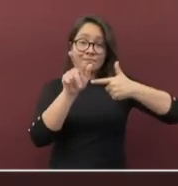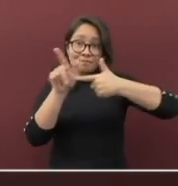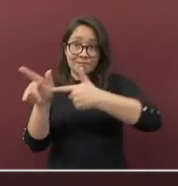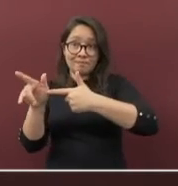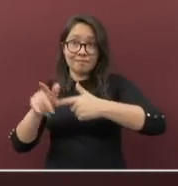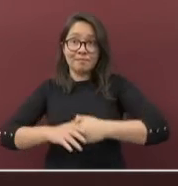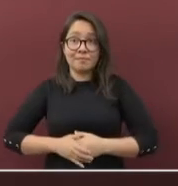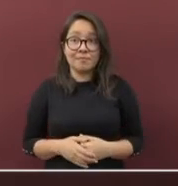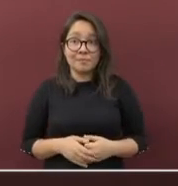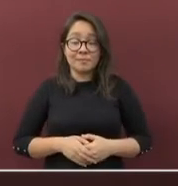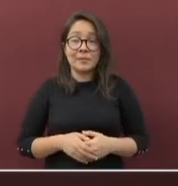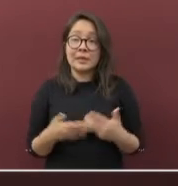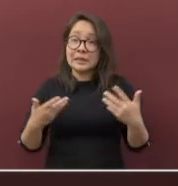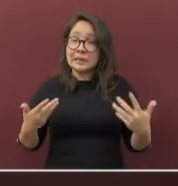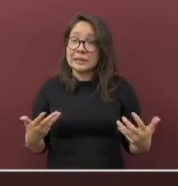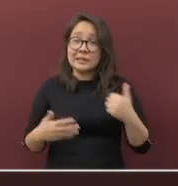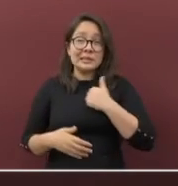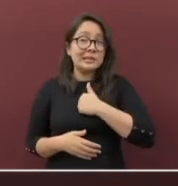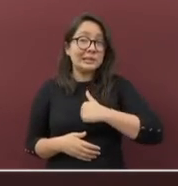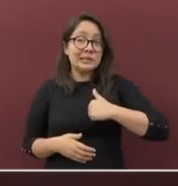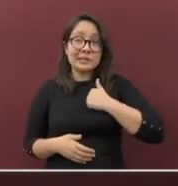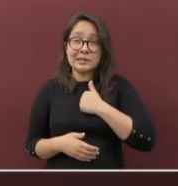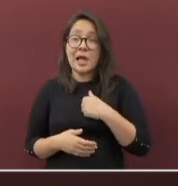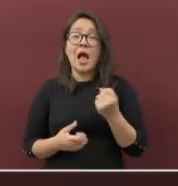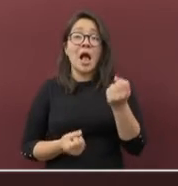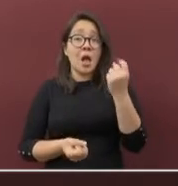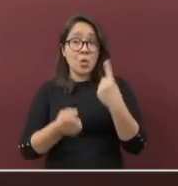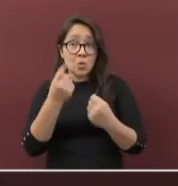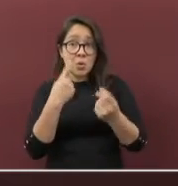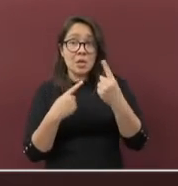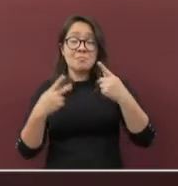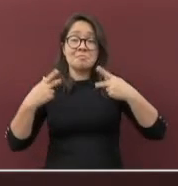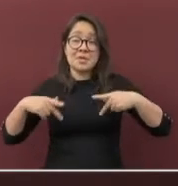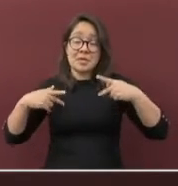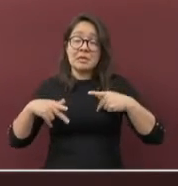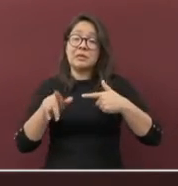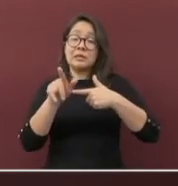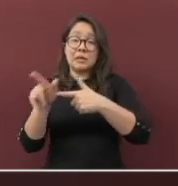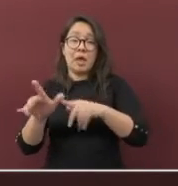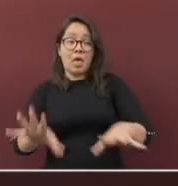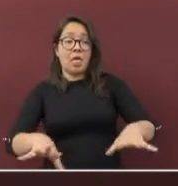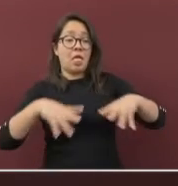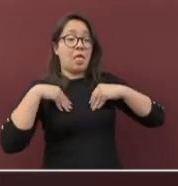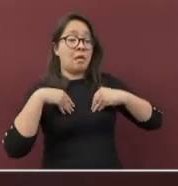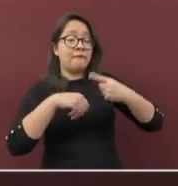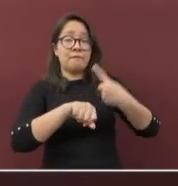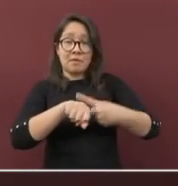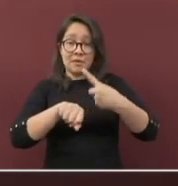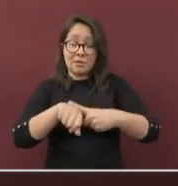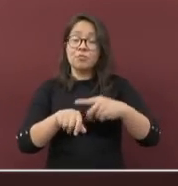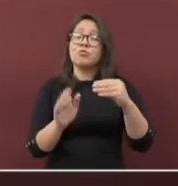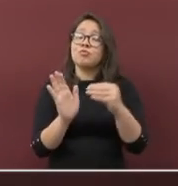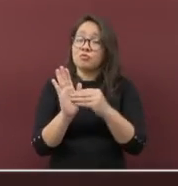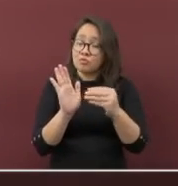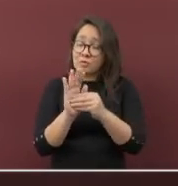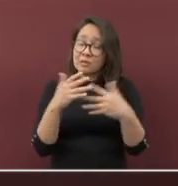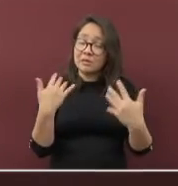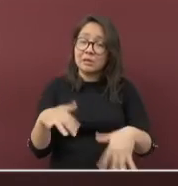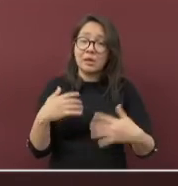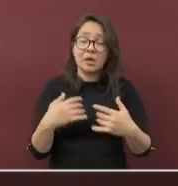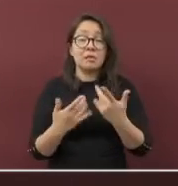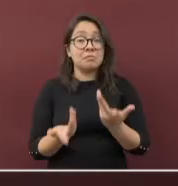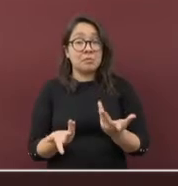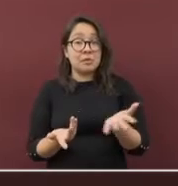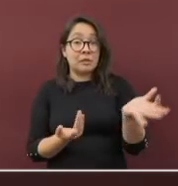y desafortunadamente hay personas que se siguen contagiando y enfermando por lo que si